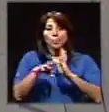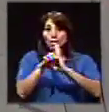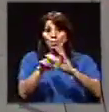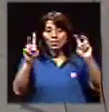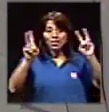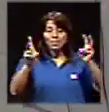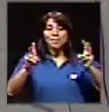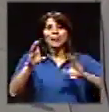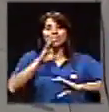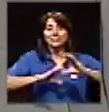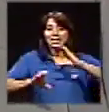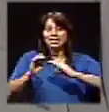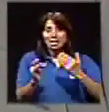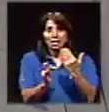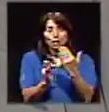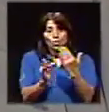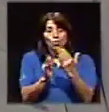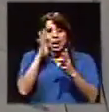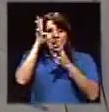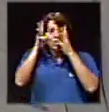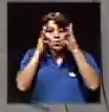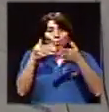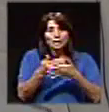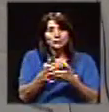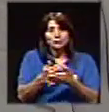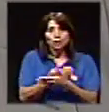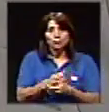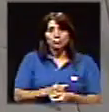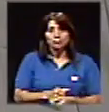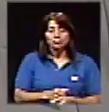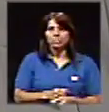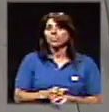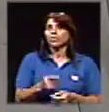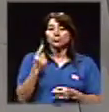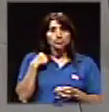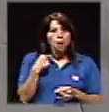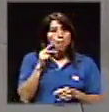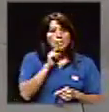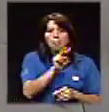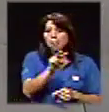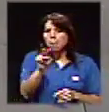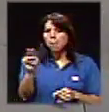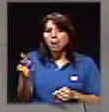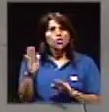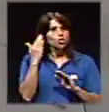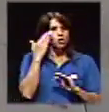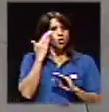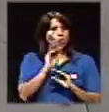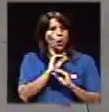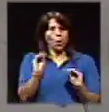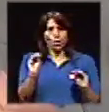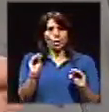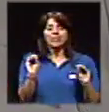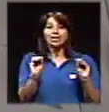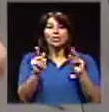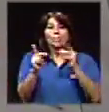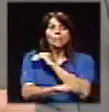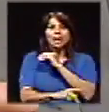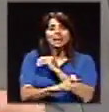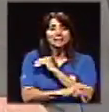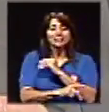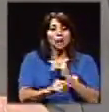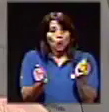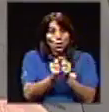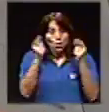y la innovación. No conozco un país que haya tenido éxito o que esté teniendo éxito que no dedique